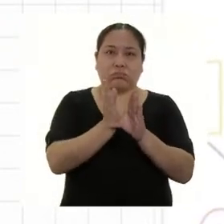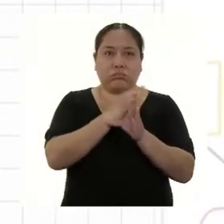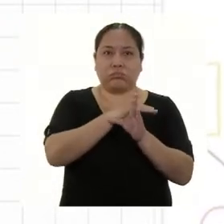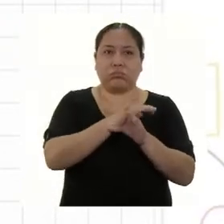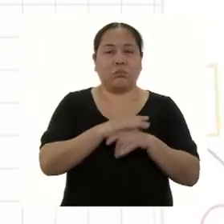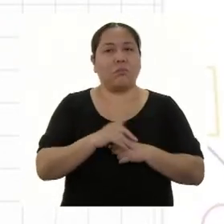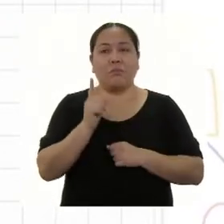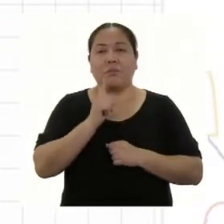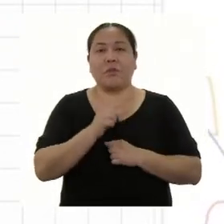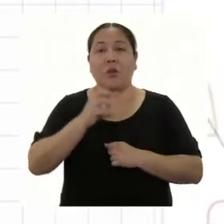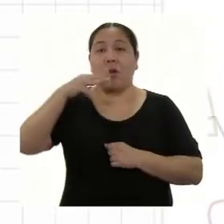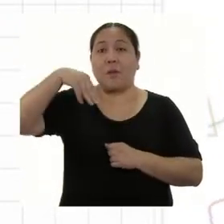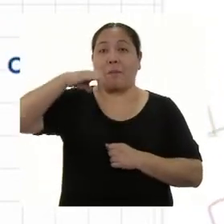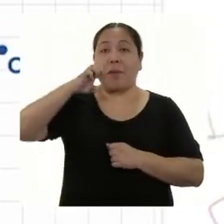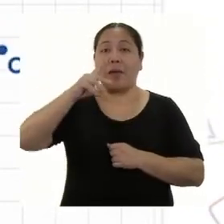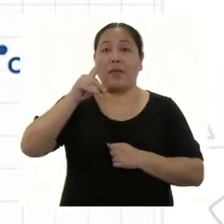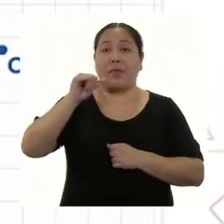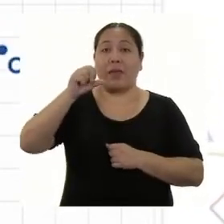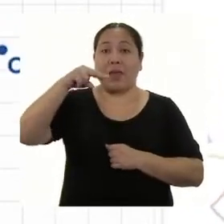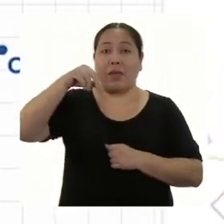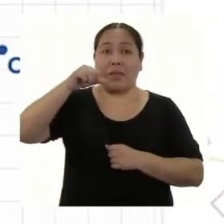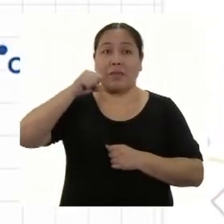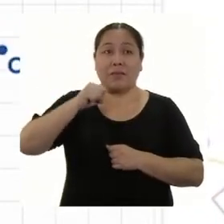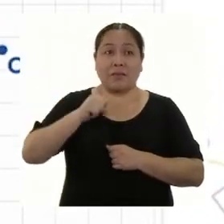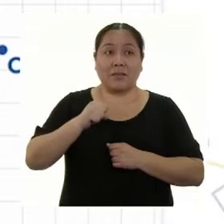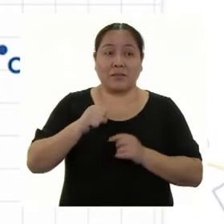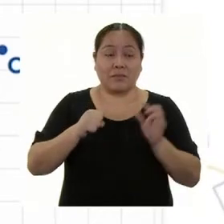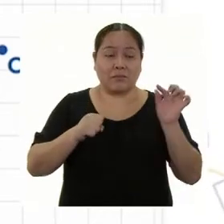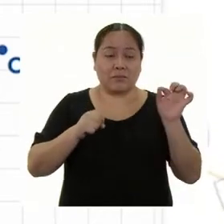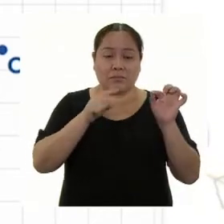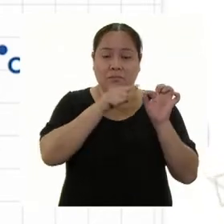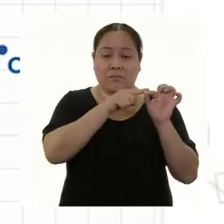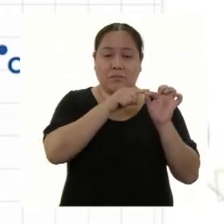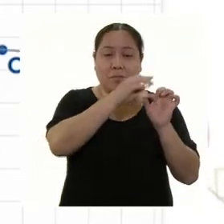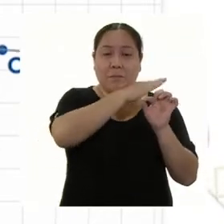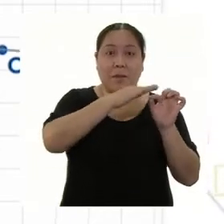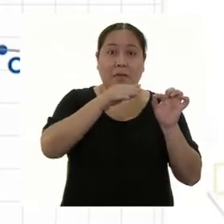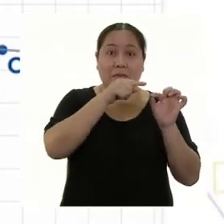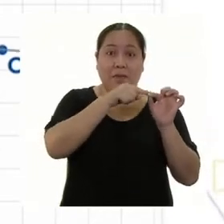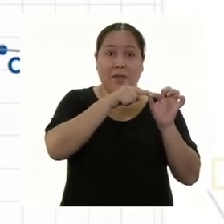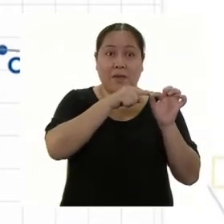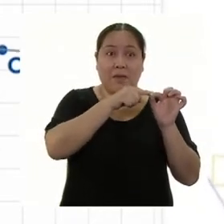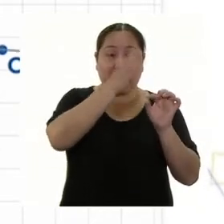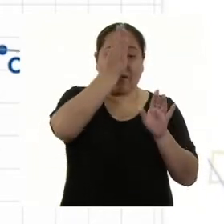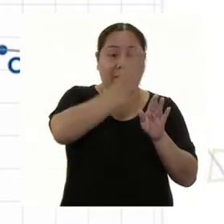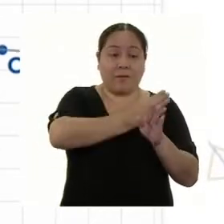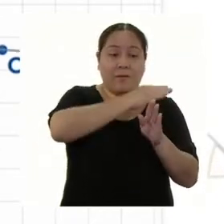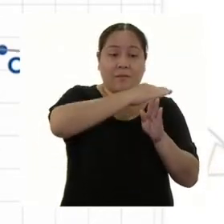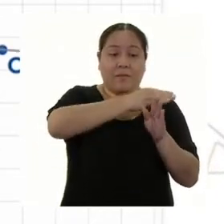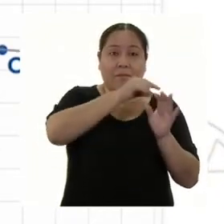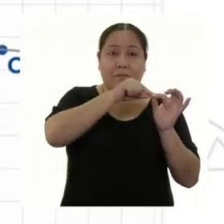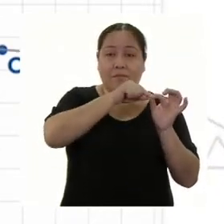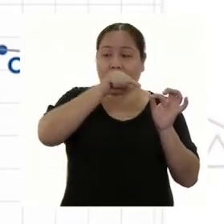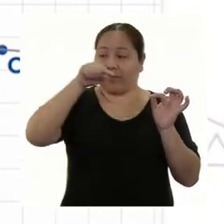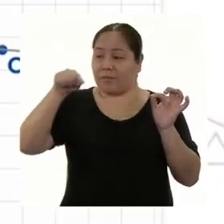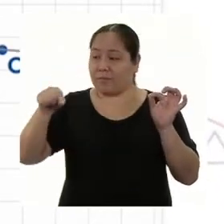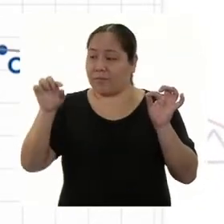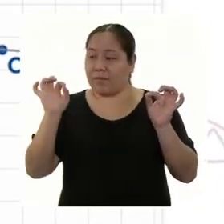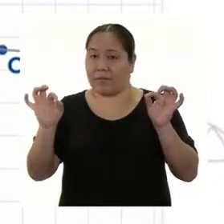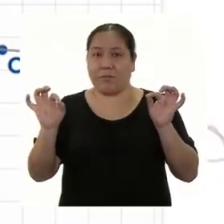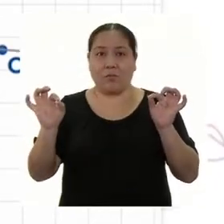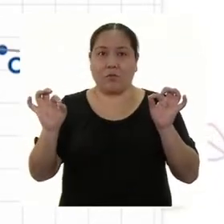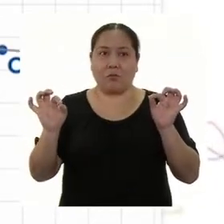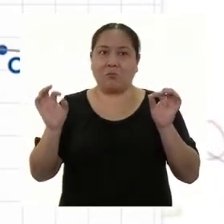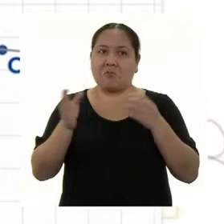para trazar las medianas es únicamente que un extremo esté en el punto medio de un segmento y el otro extremo en el vértice